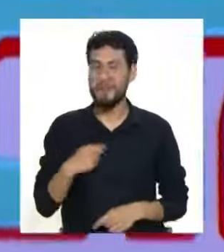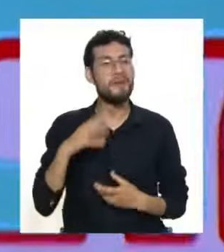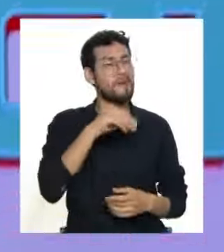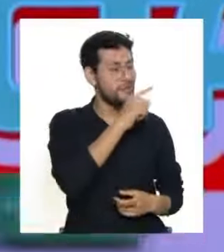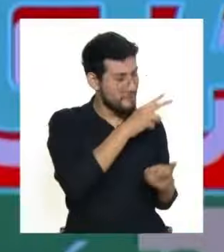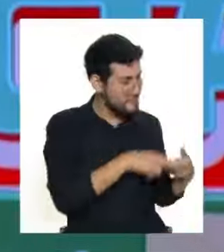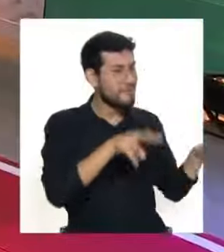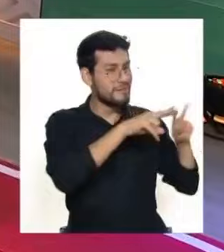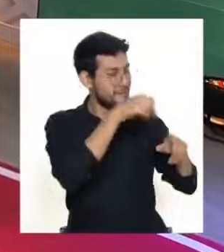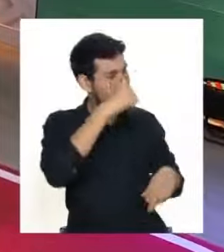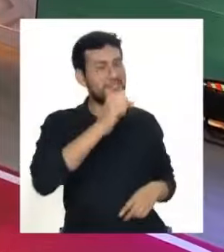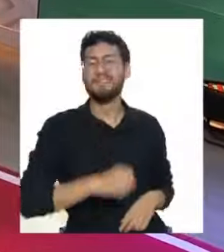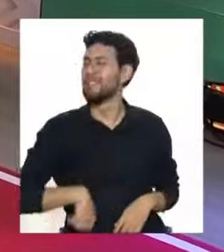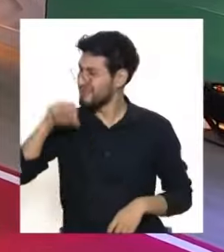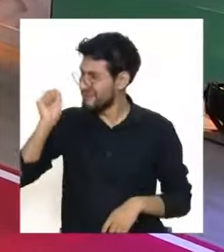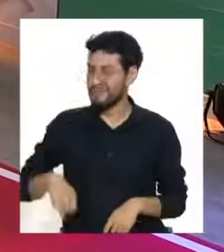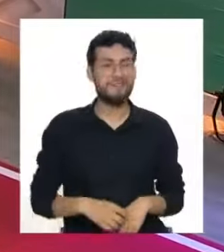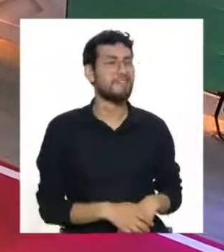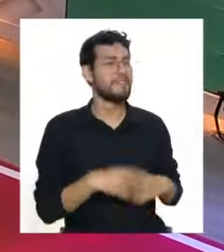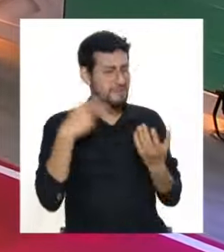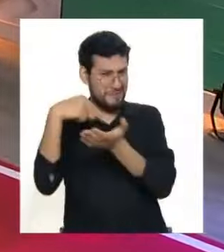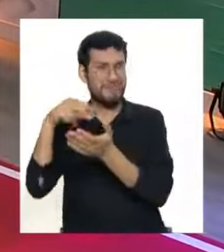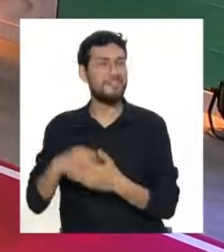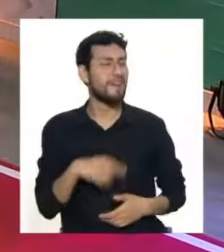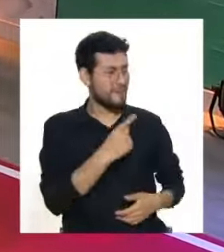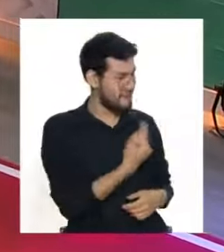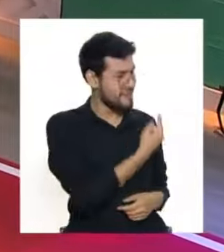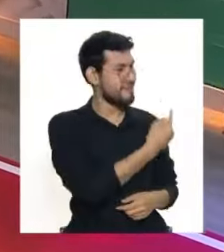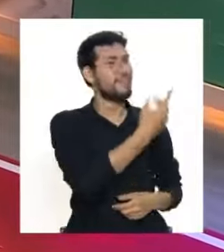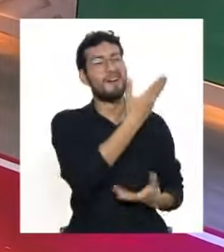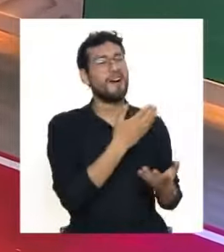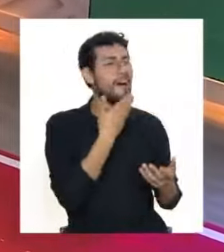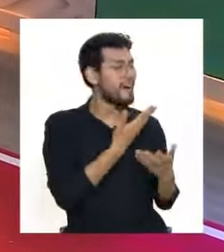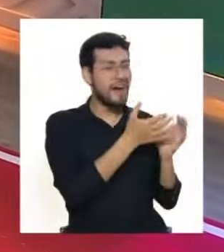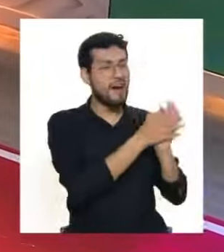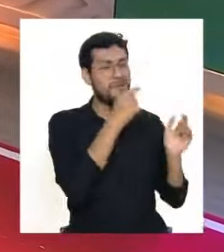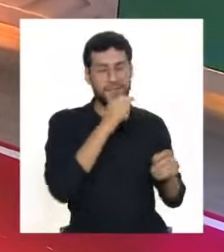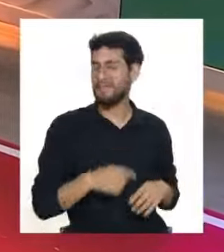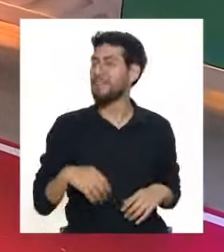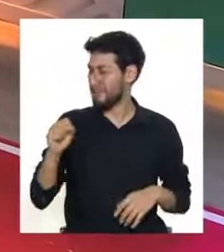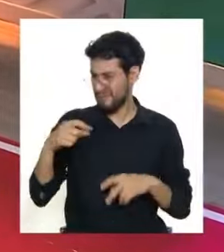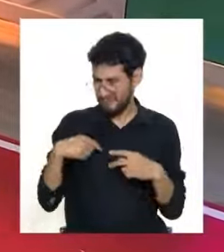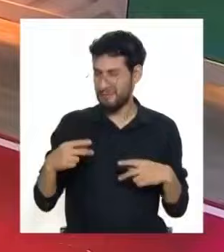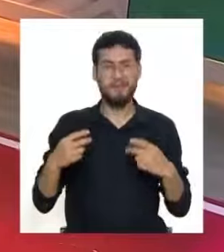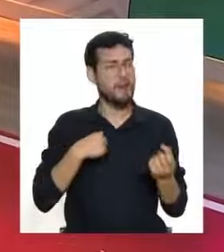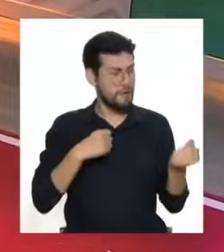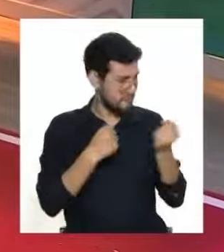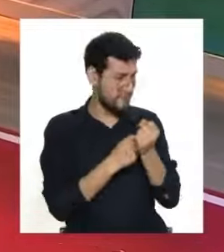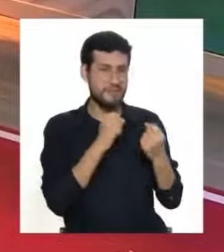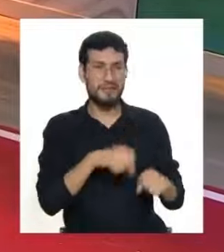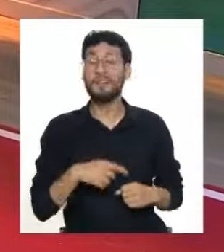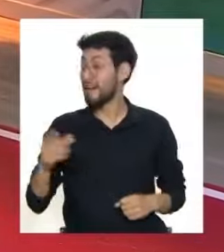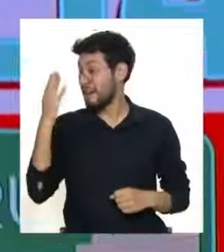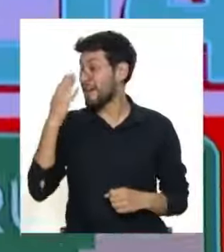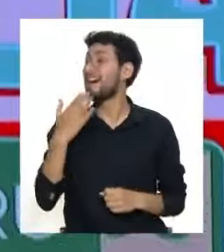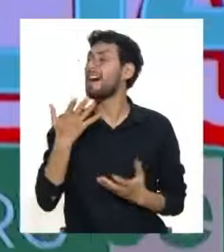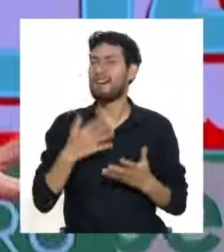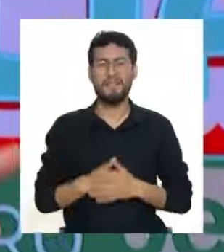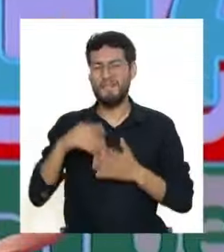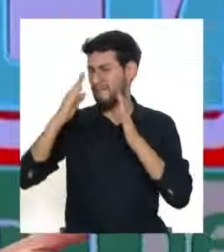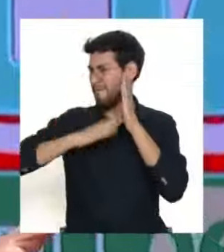divertirme. Porque te mereces ese viaje. Por supuesto, a bailar. Con tu soledad o con amigas. A llenarme de energía, por supuesto. Te lo apoyo al 100%. ¿Sabes qué quiero? Eso es lo de